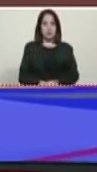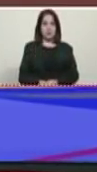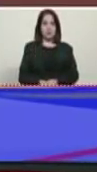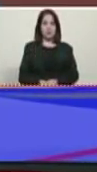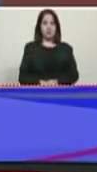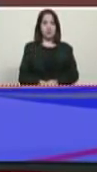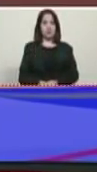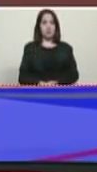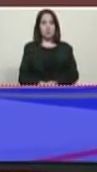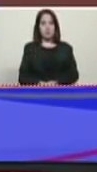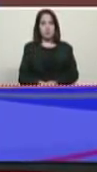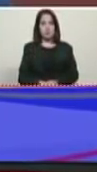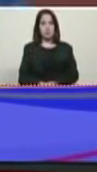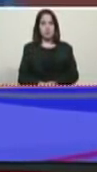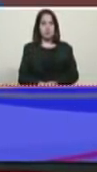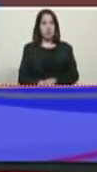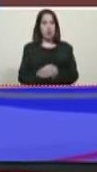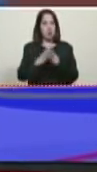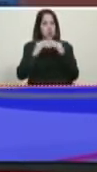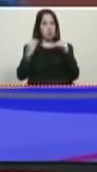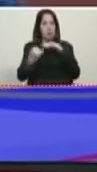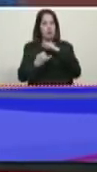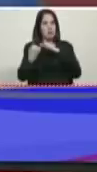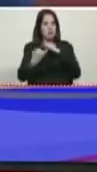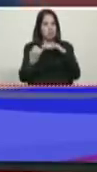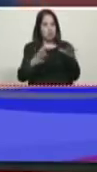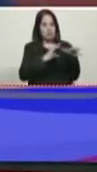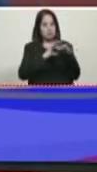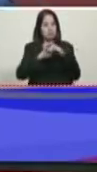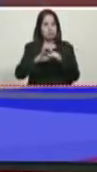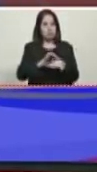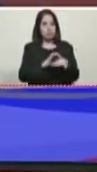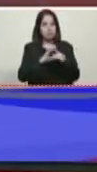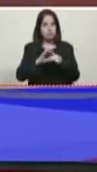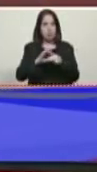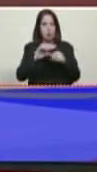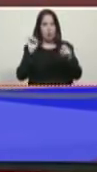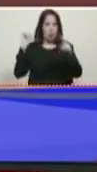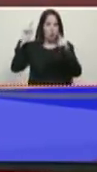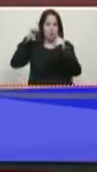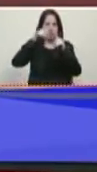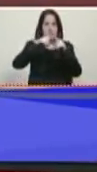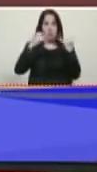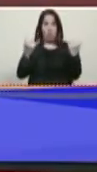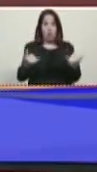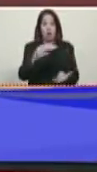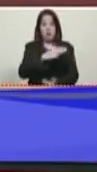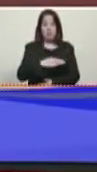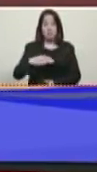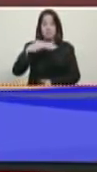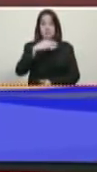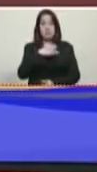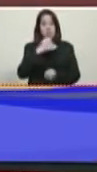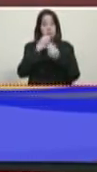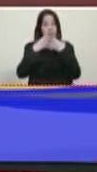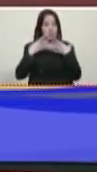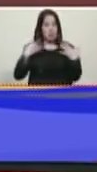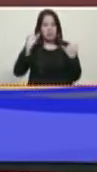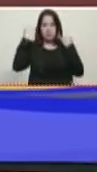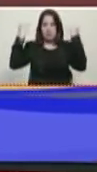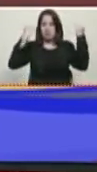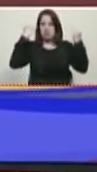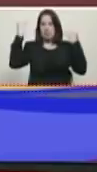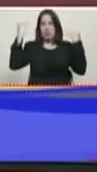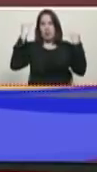a agarrar todas las instituciones unirlas en un solo objetivo por eso es una misión maravillosa idea del comandante chávez